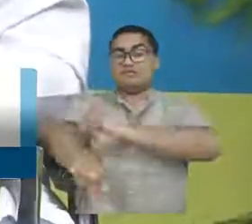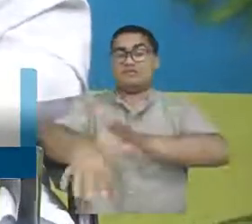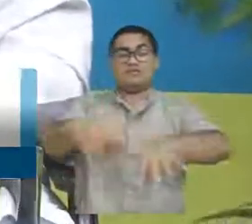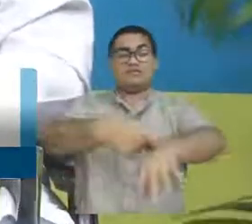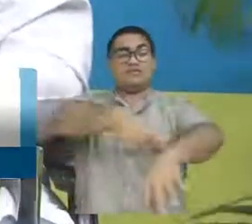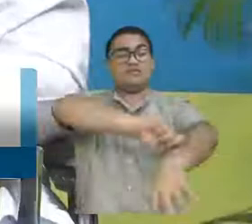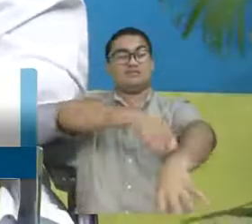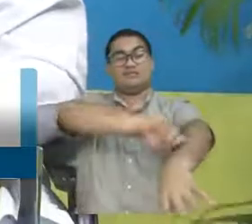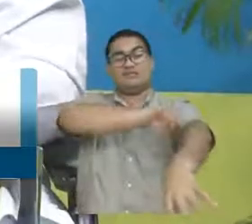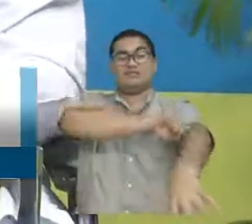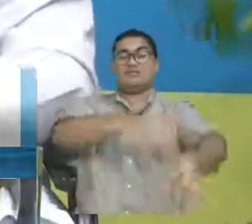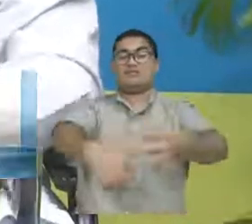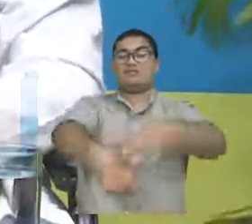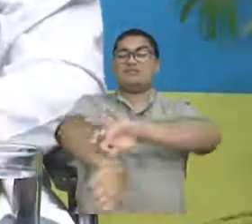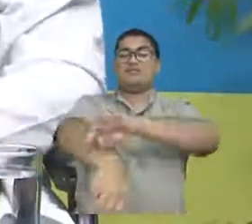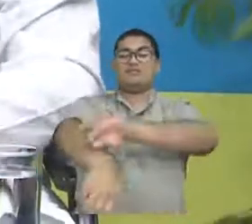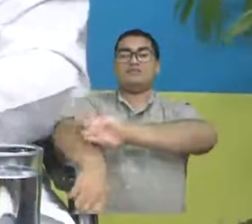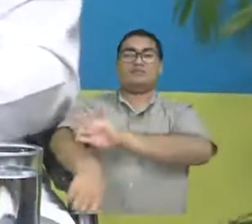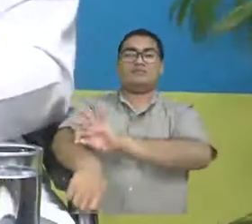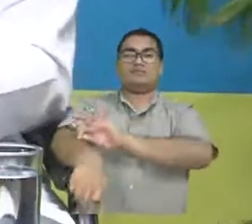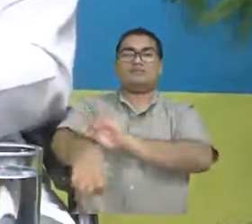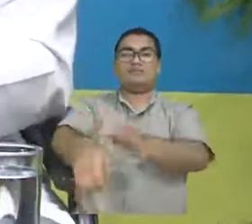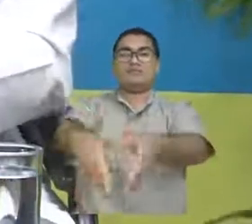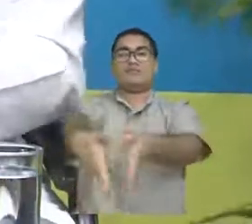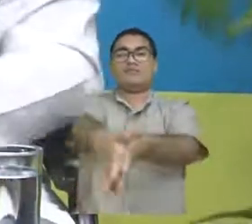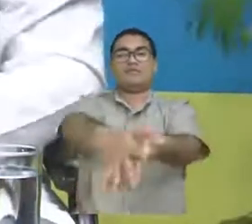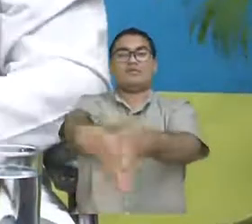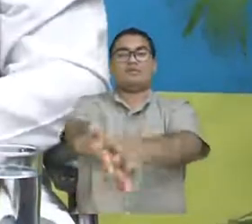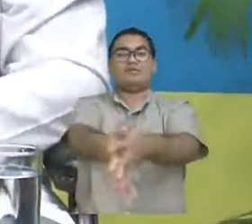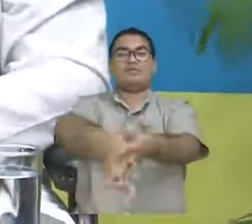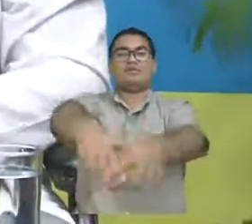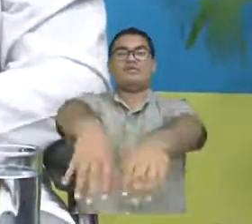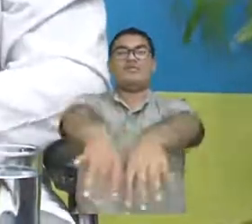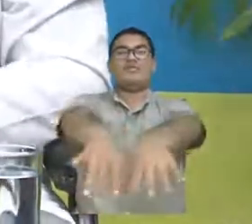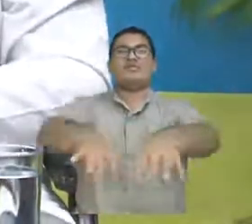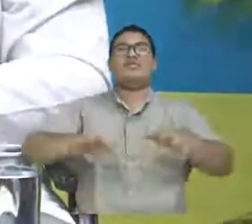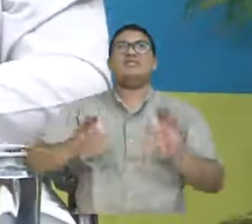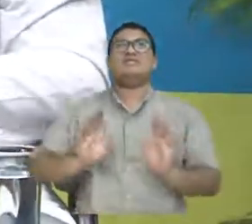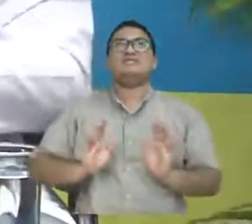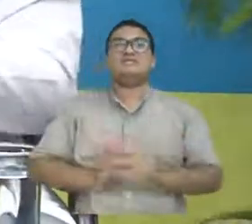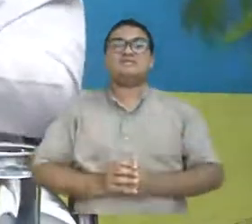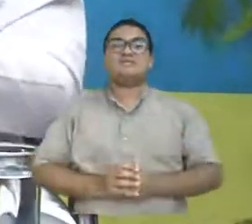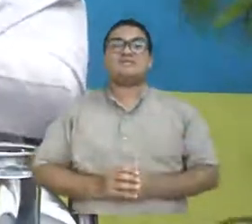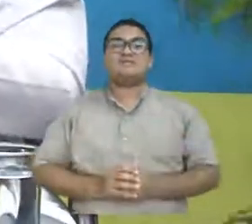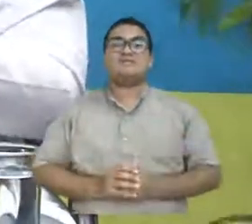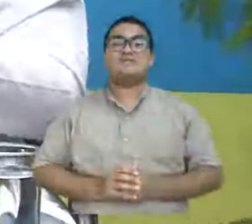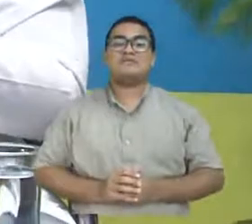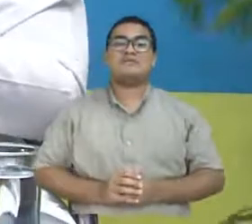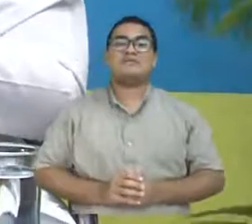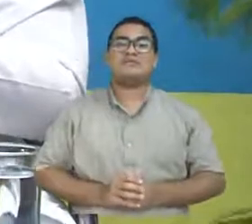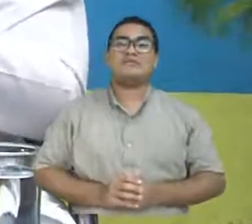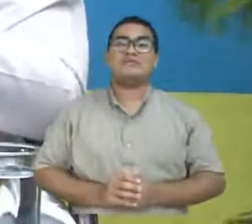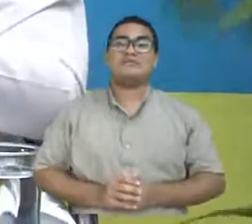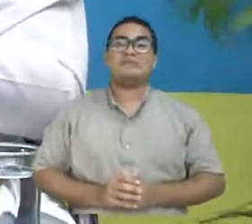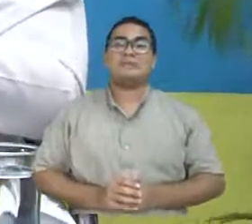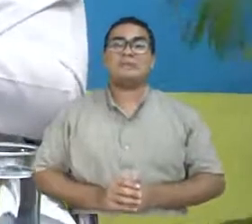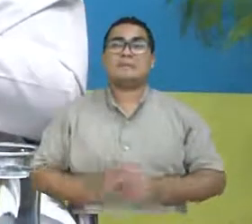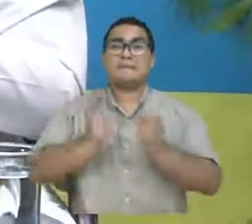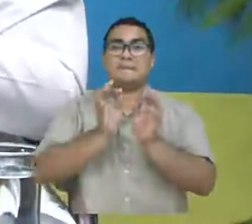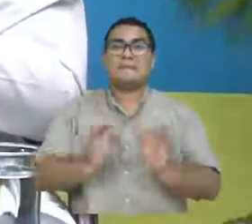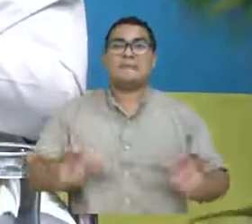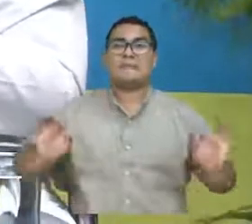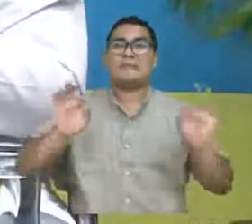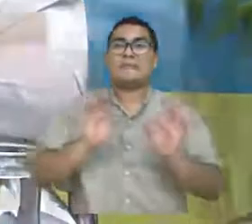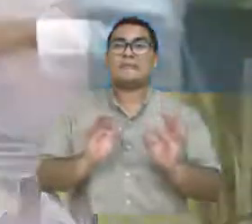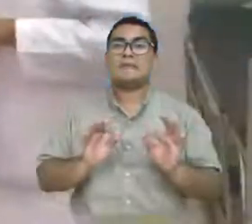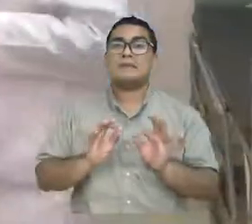no, los residuos se quedan aquí. Sí, en lo que es la parte de las mangas. Lo principal de esto es la buena